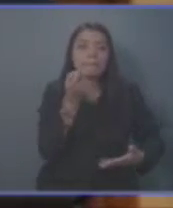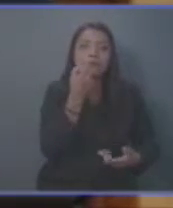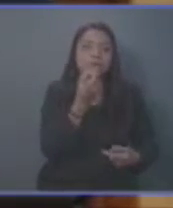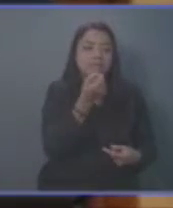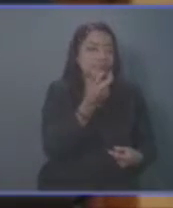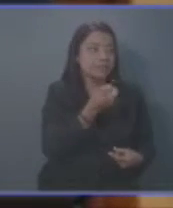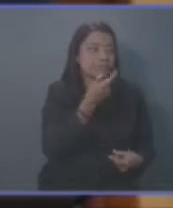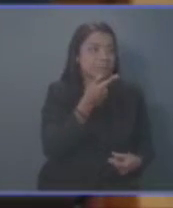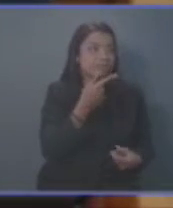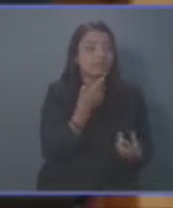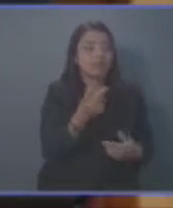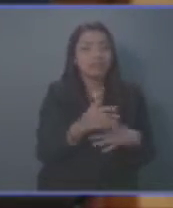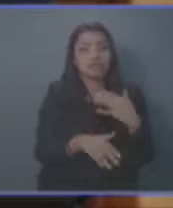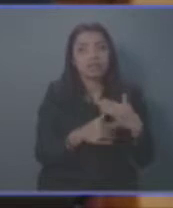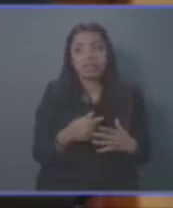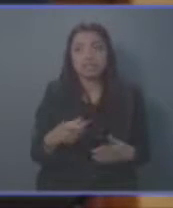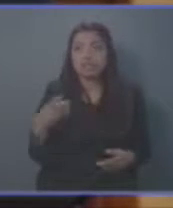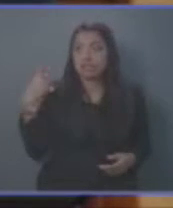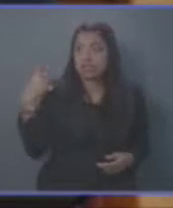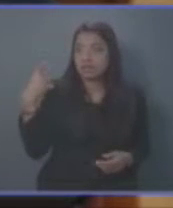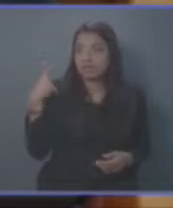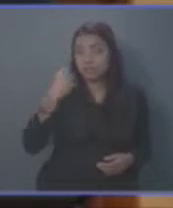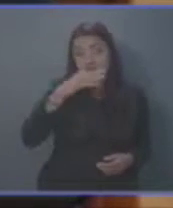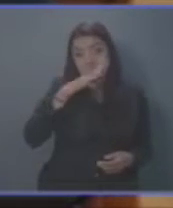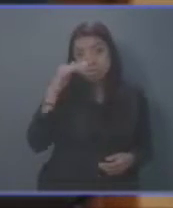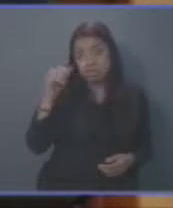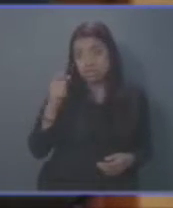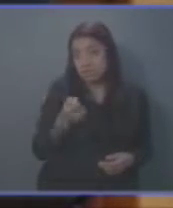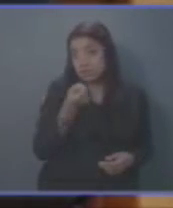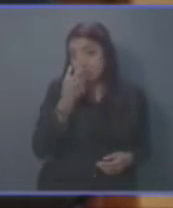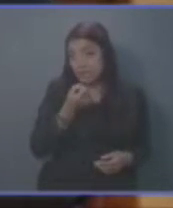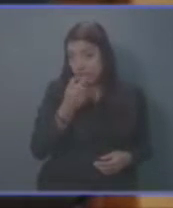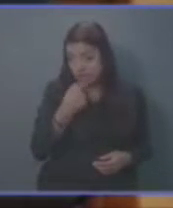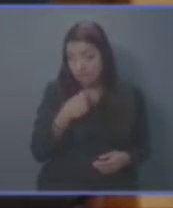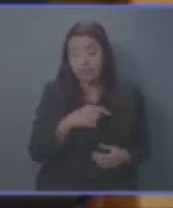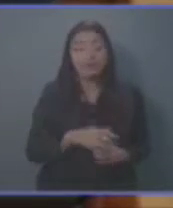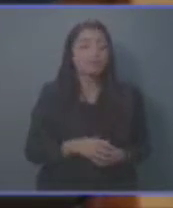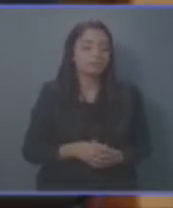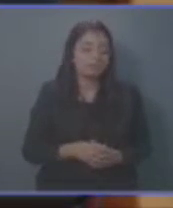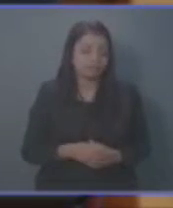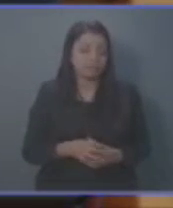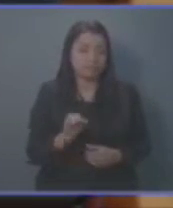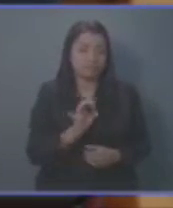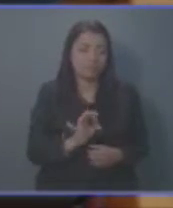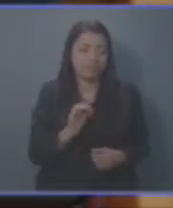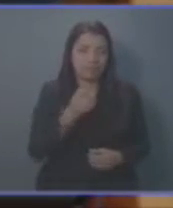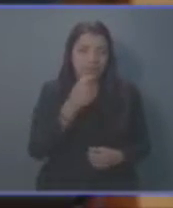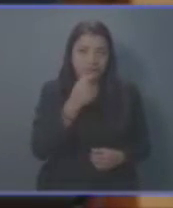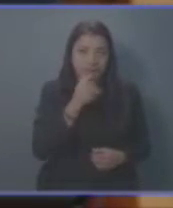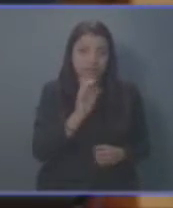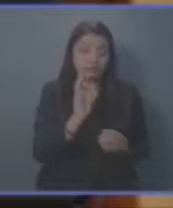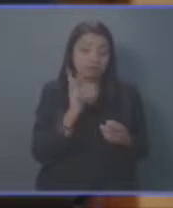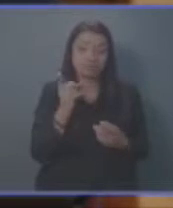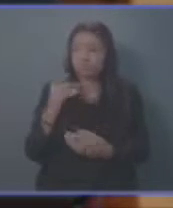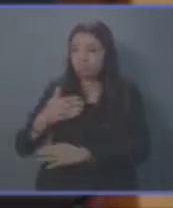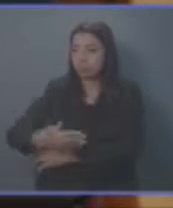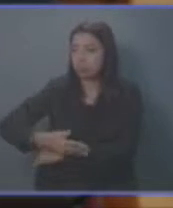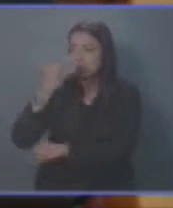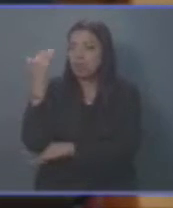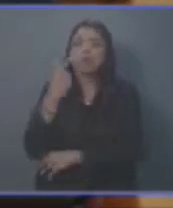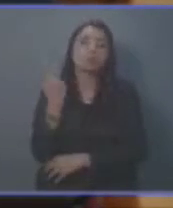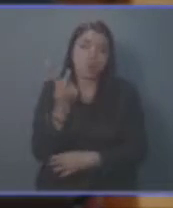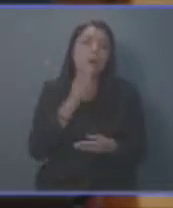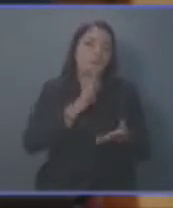la DNM o Dirección Nacional de Medicamentos en nuestro país, a excepción del impuesto a la transferencia